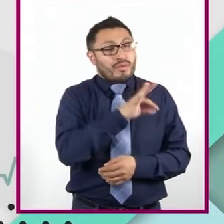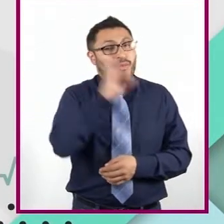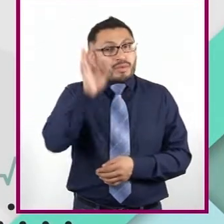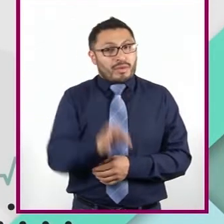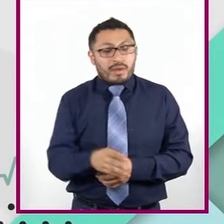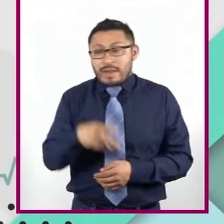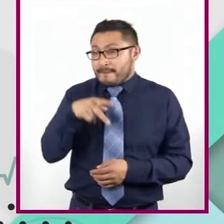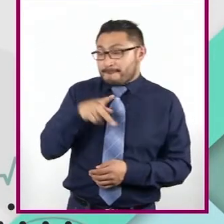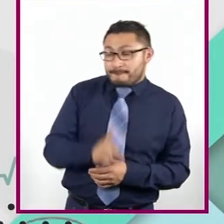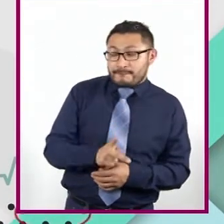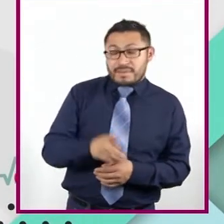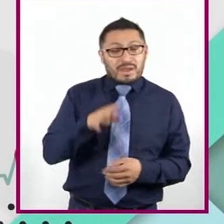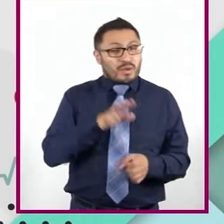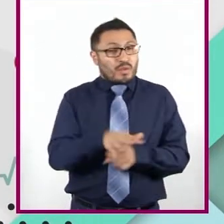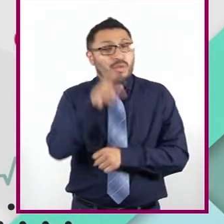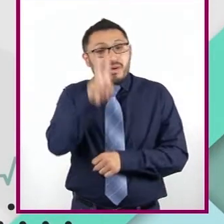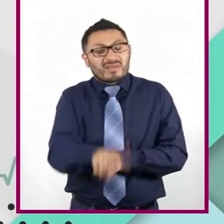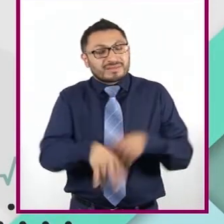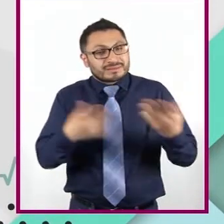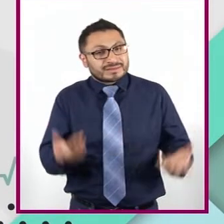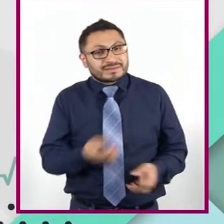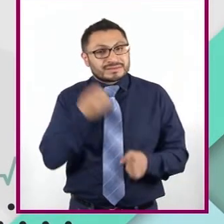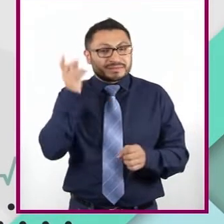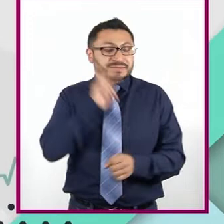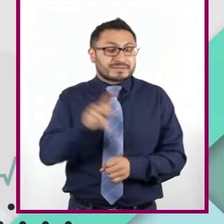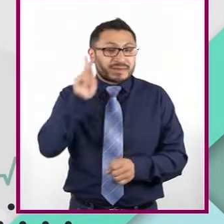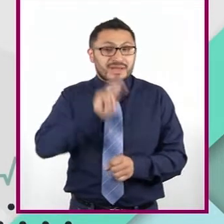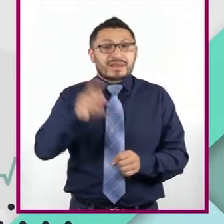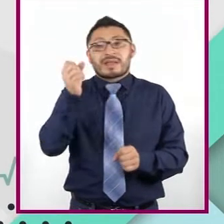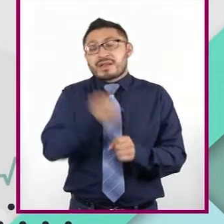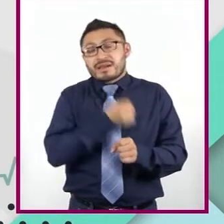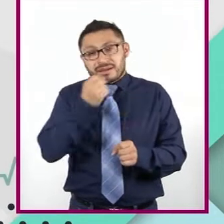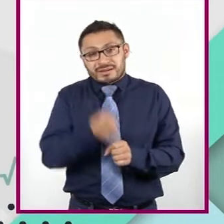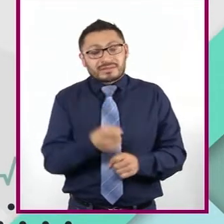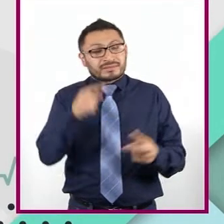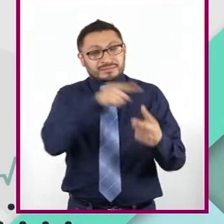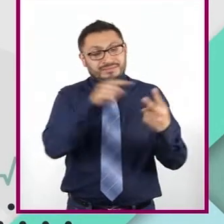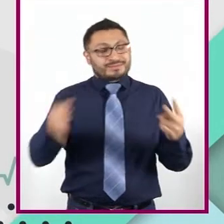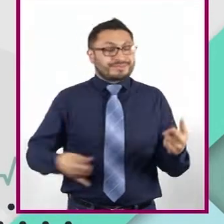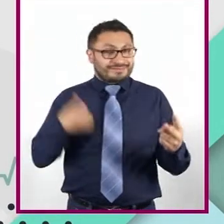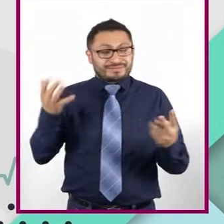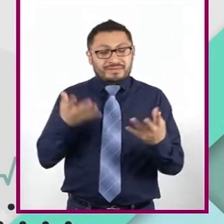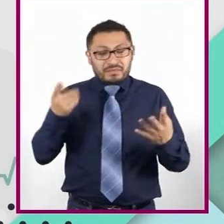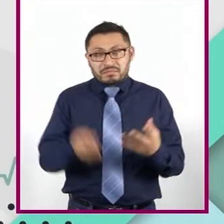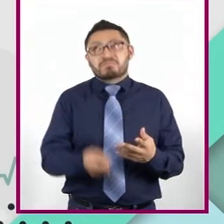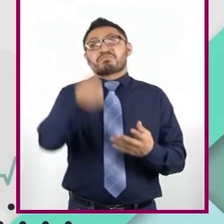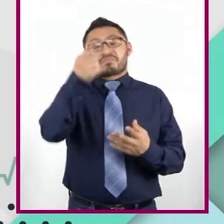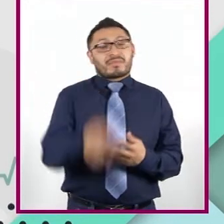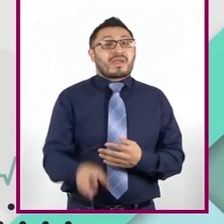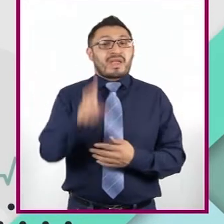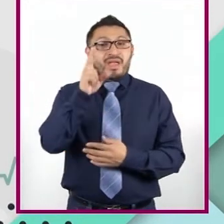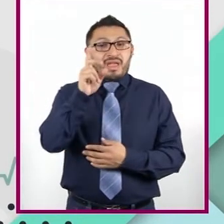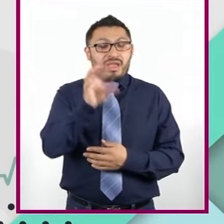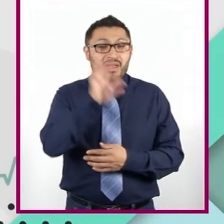50%, mientras que la probabilidad frecuencial obtenida por Cecilia y Santiago fue del